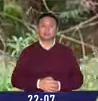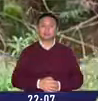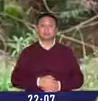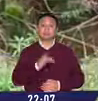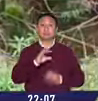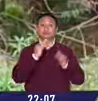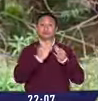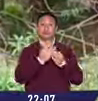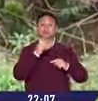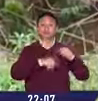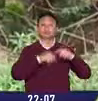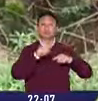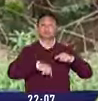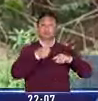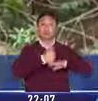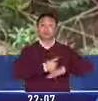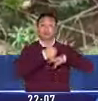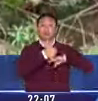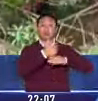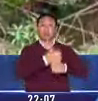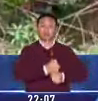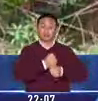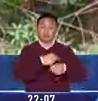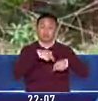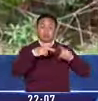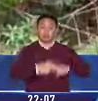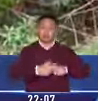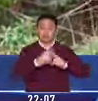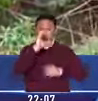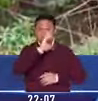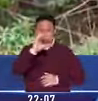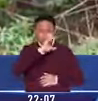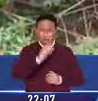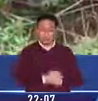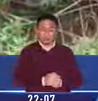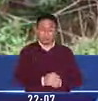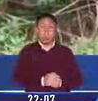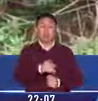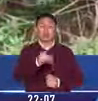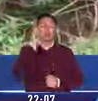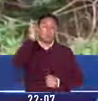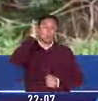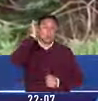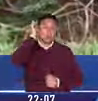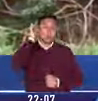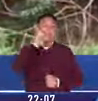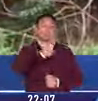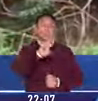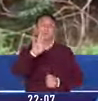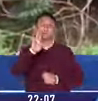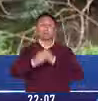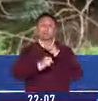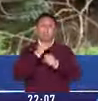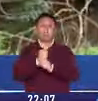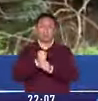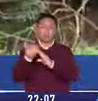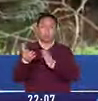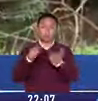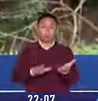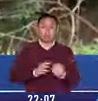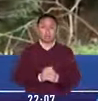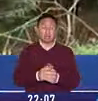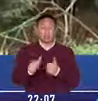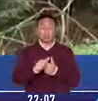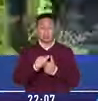Familiares, amigos y organismos de rescate emprendieron la búsqueda, logrando encontrar a la ciudadana de 27 años sin vida, a 500 metros